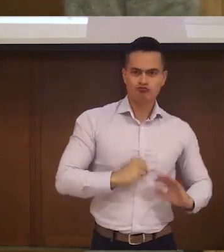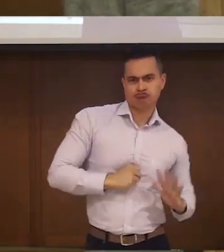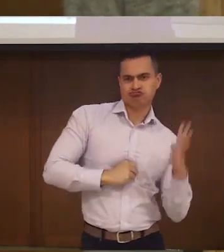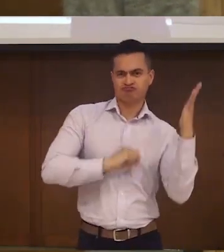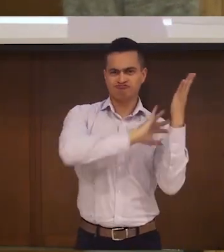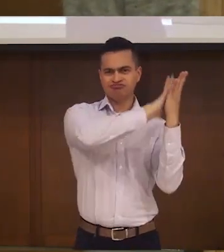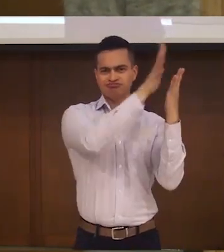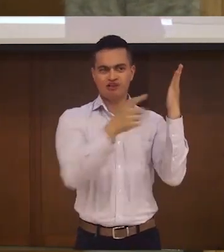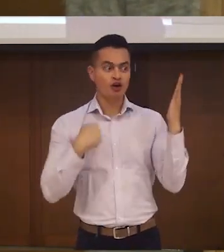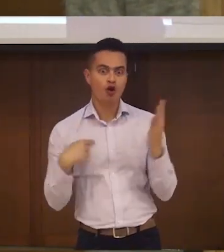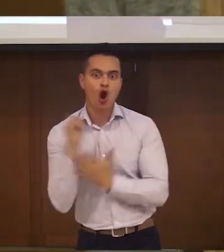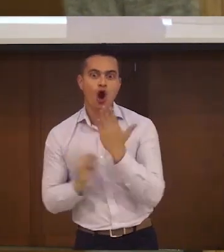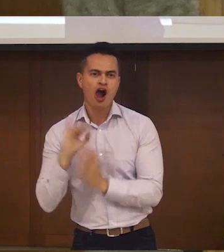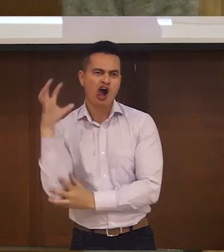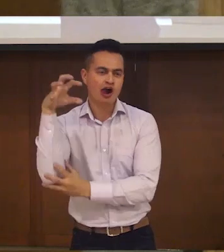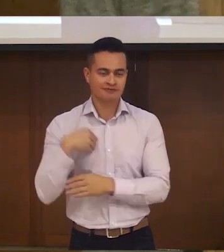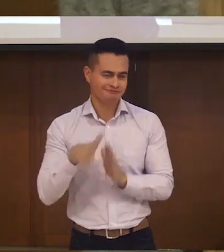eso, pero después.